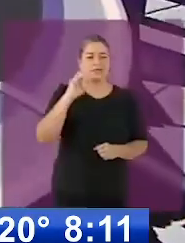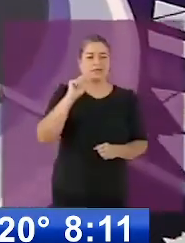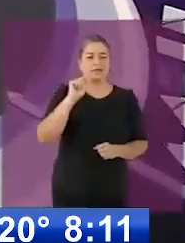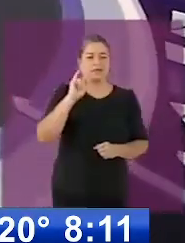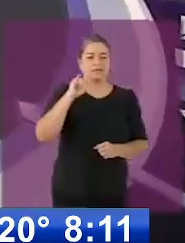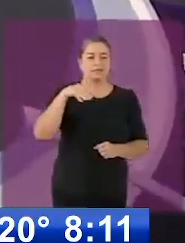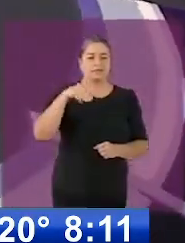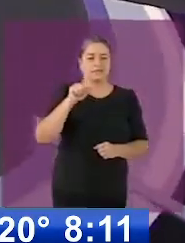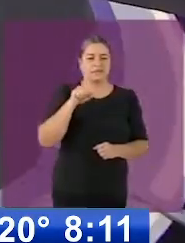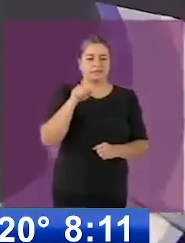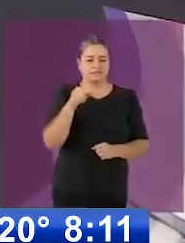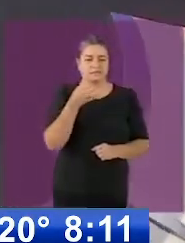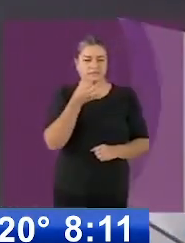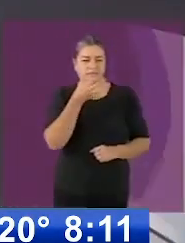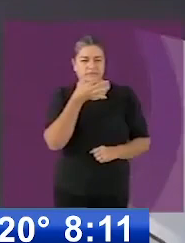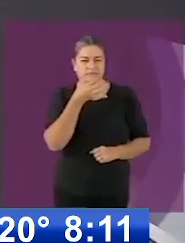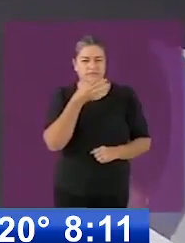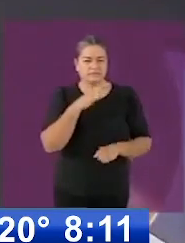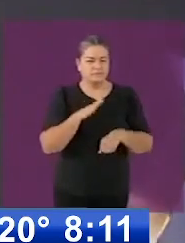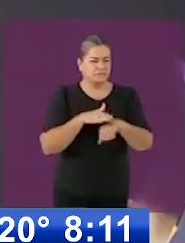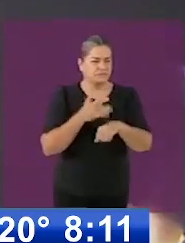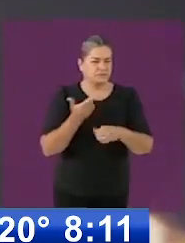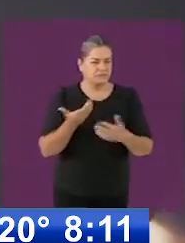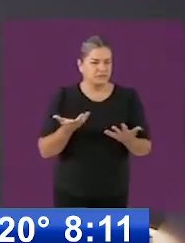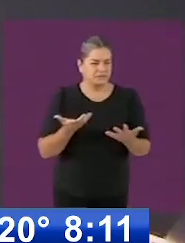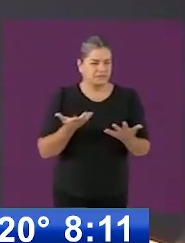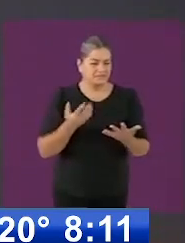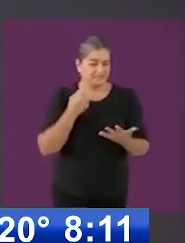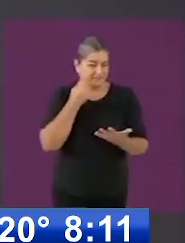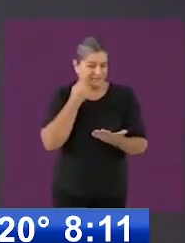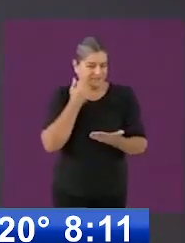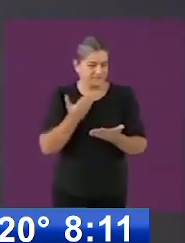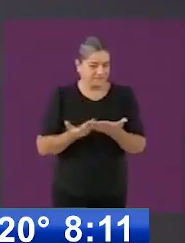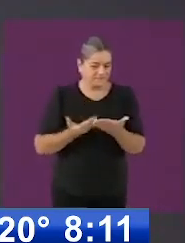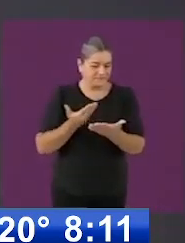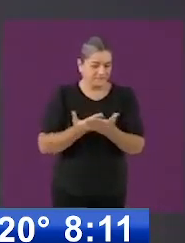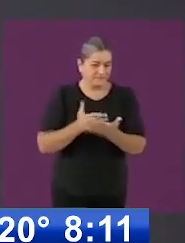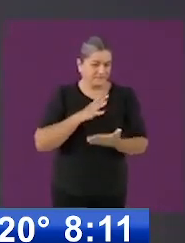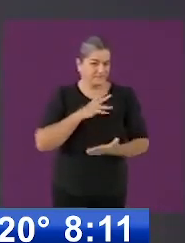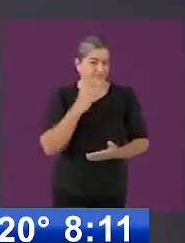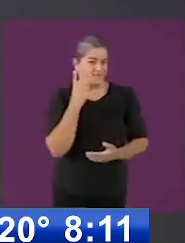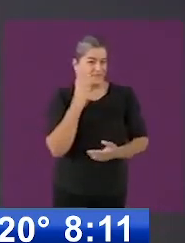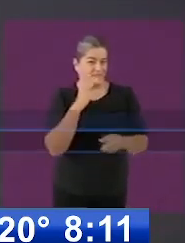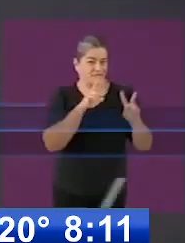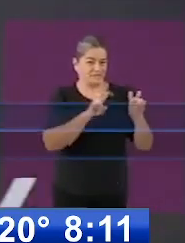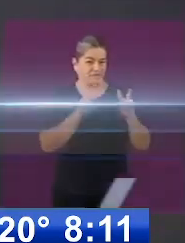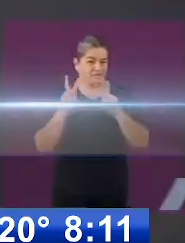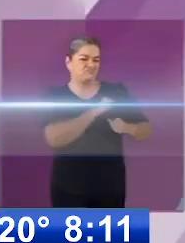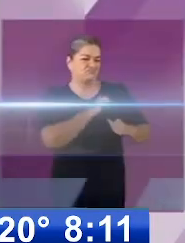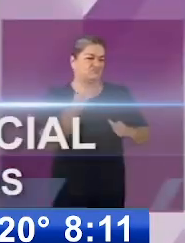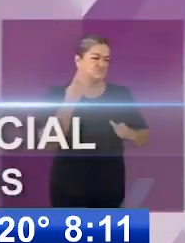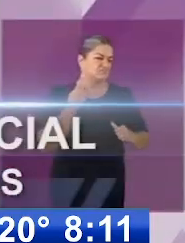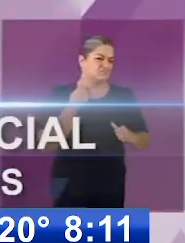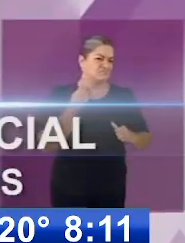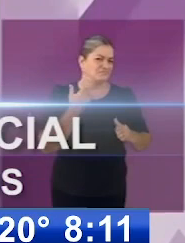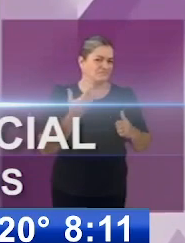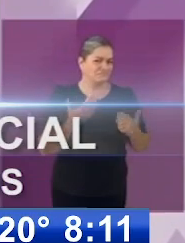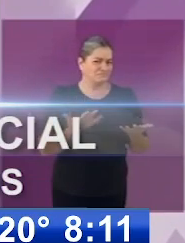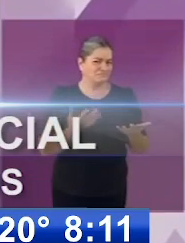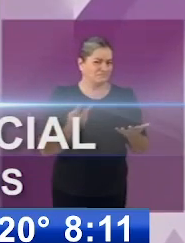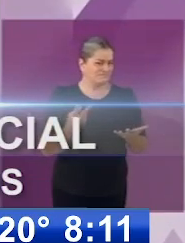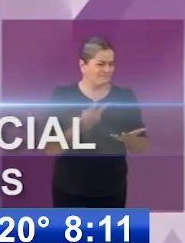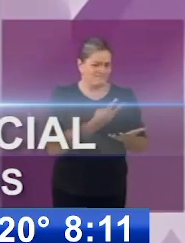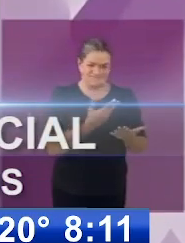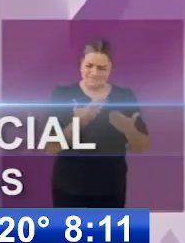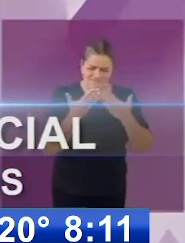todos lista destacó la importancia de que la Salud Mental sea una de las prioridades en las propuestas de las candidatas y el candidato ya que